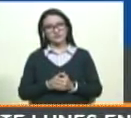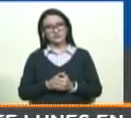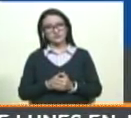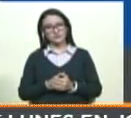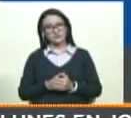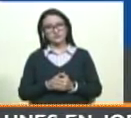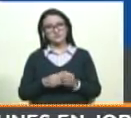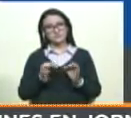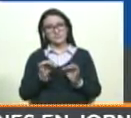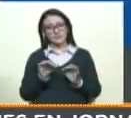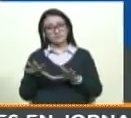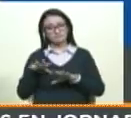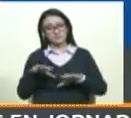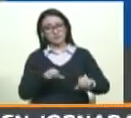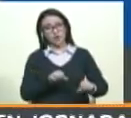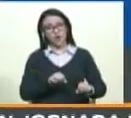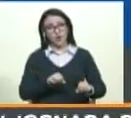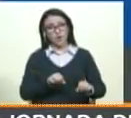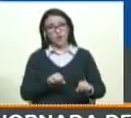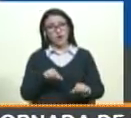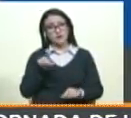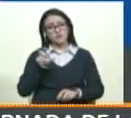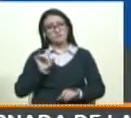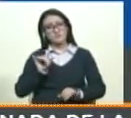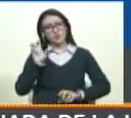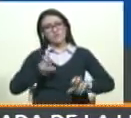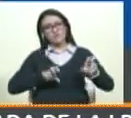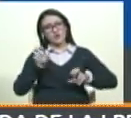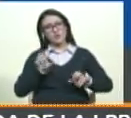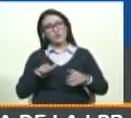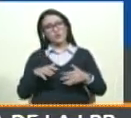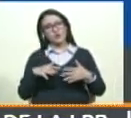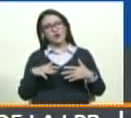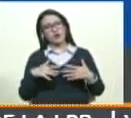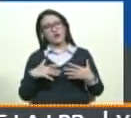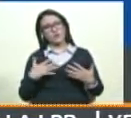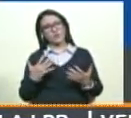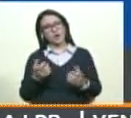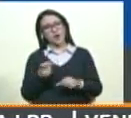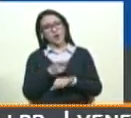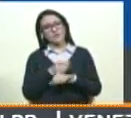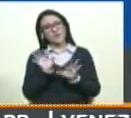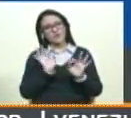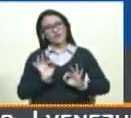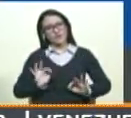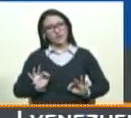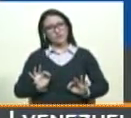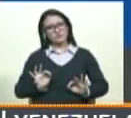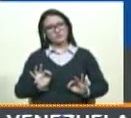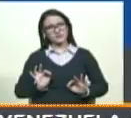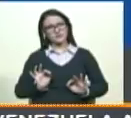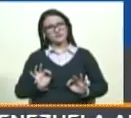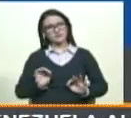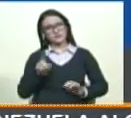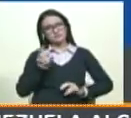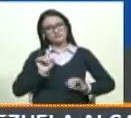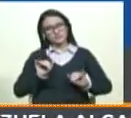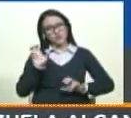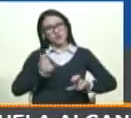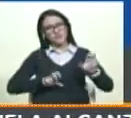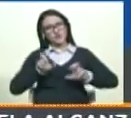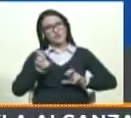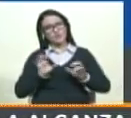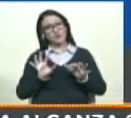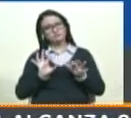aplicar, y que aquí ellos son los que evalúan cuál es el carácter o no de un gobierno, y ellos son también los que evalúan cuáles son